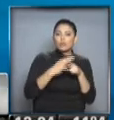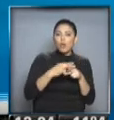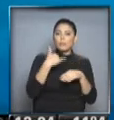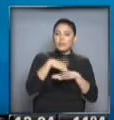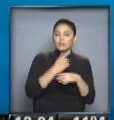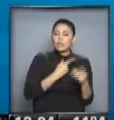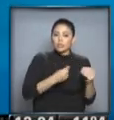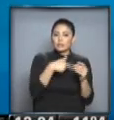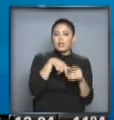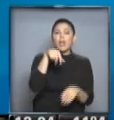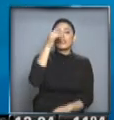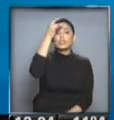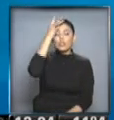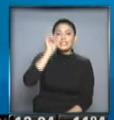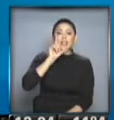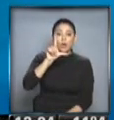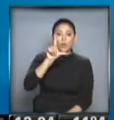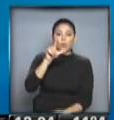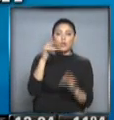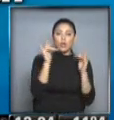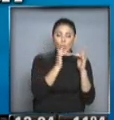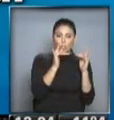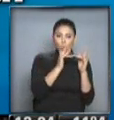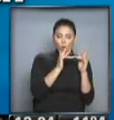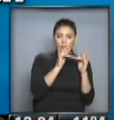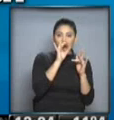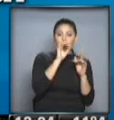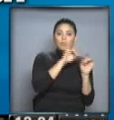a partir del 12 de julio en la página web